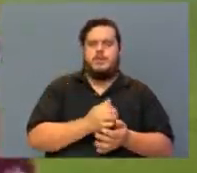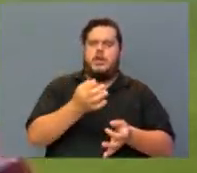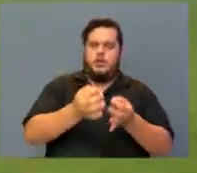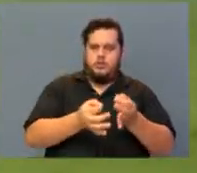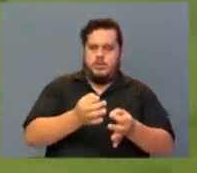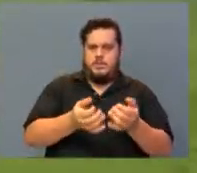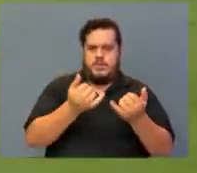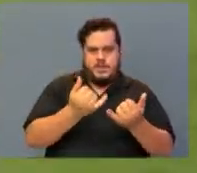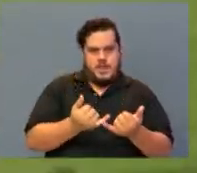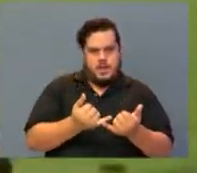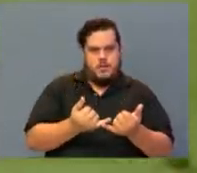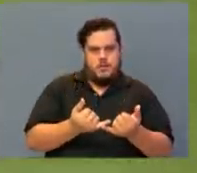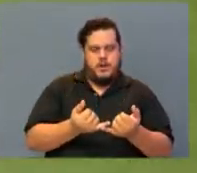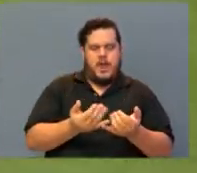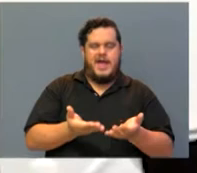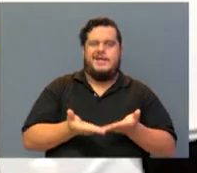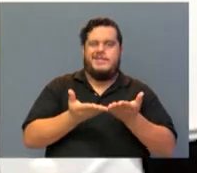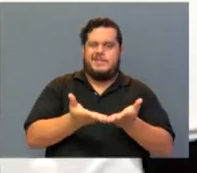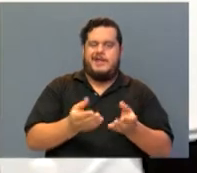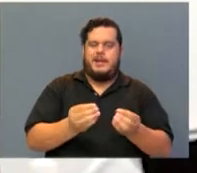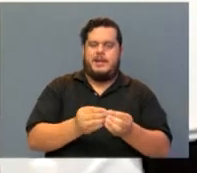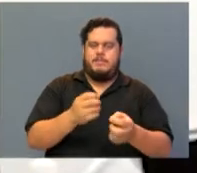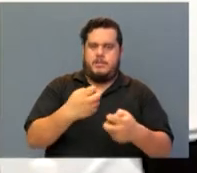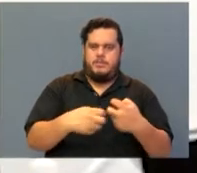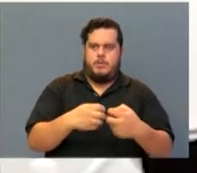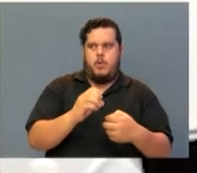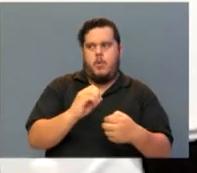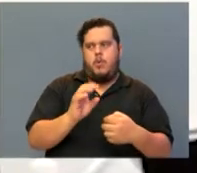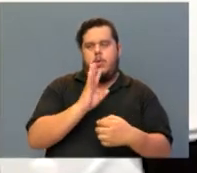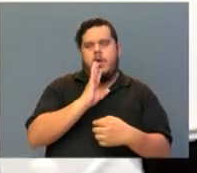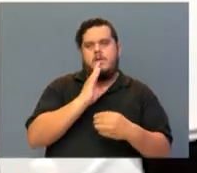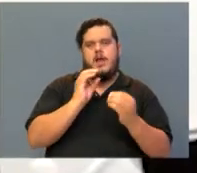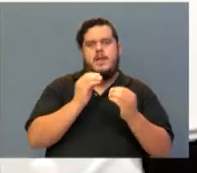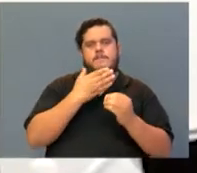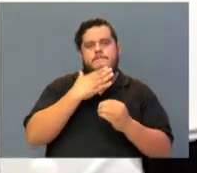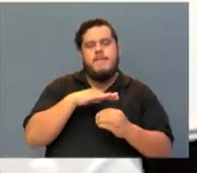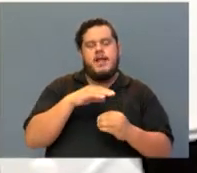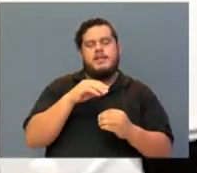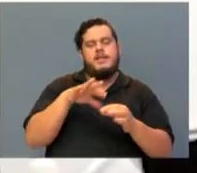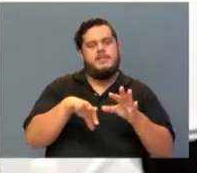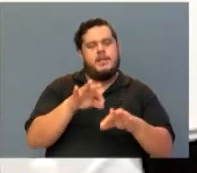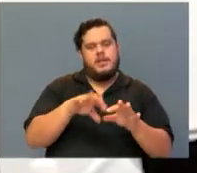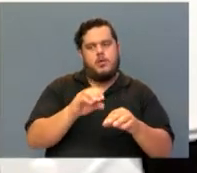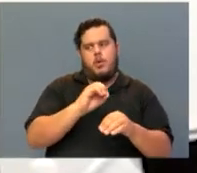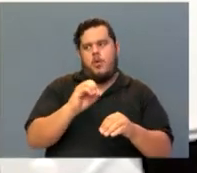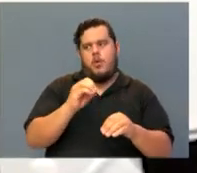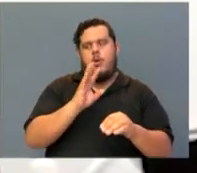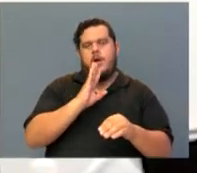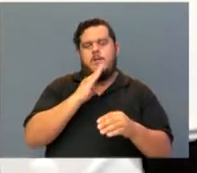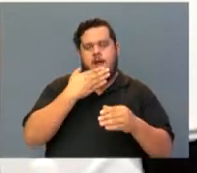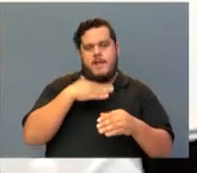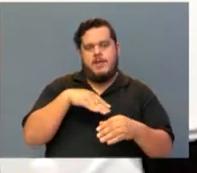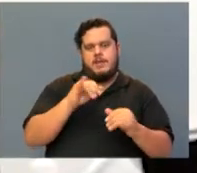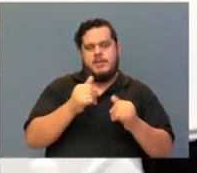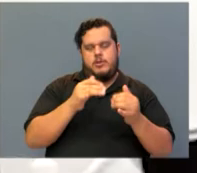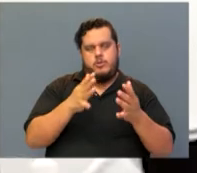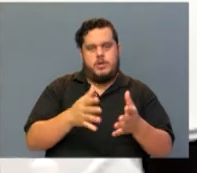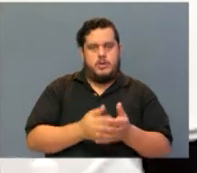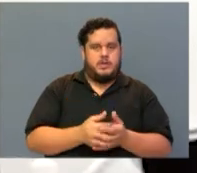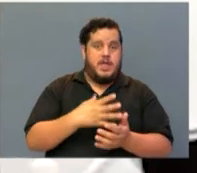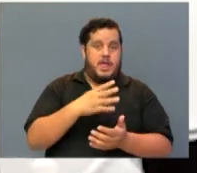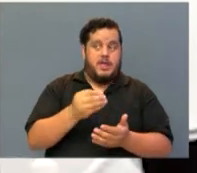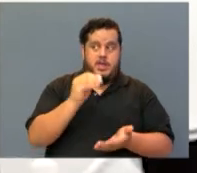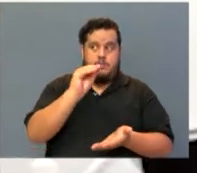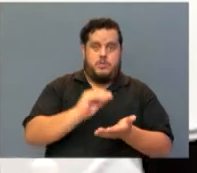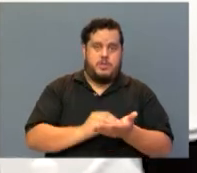justamente ahora echarle más problemas o hablar mal de la selección o hablar mal de los jugadores y